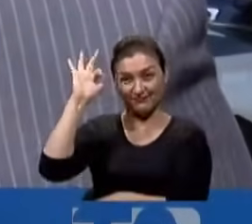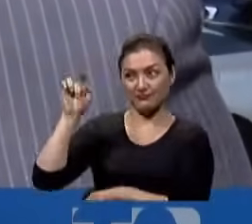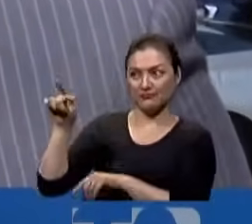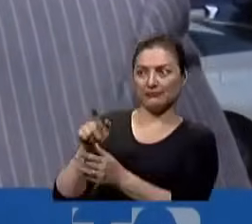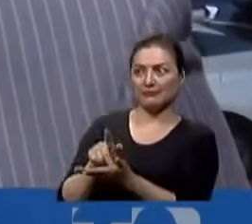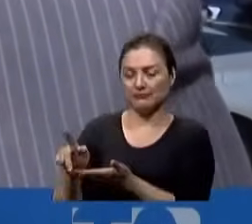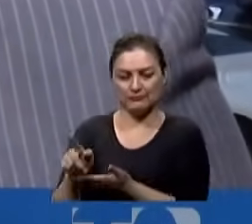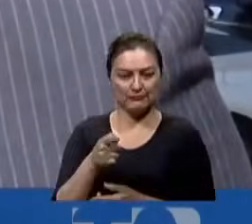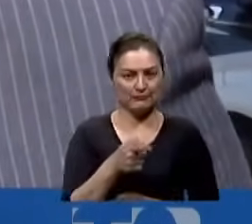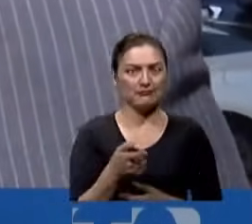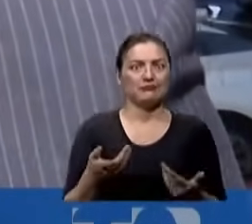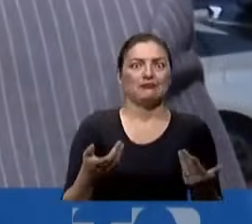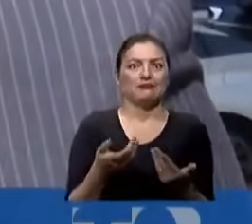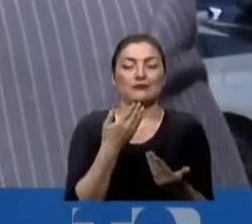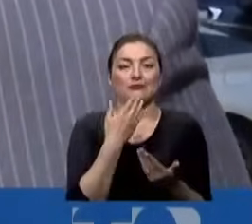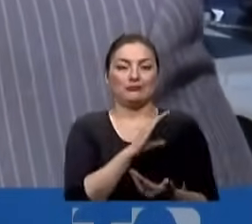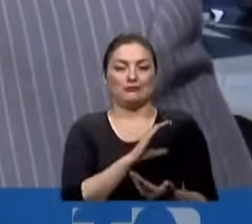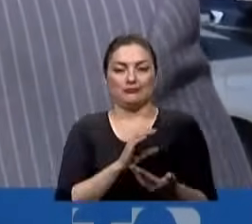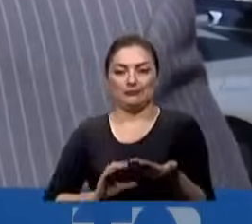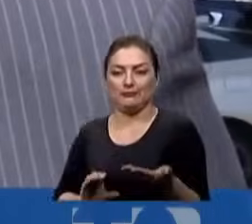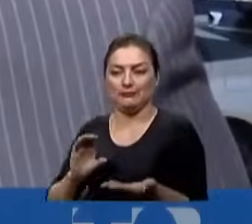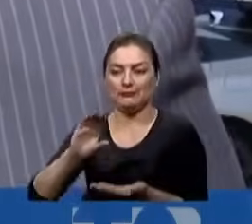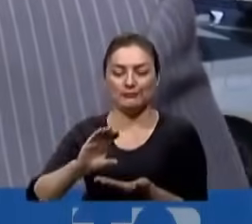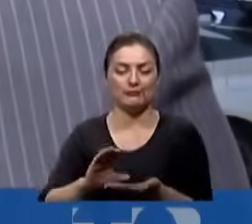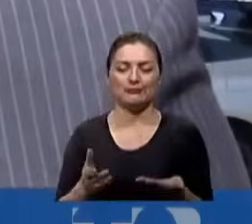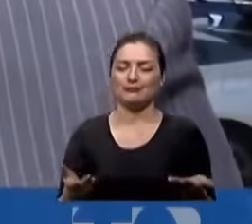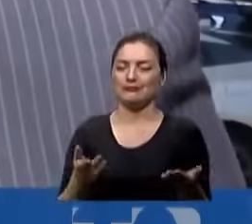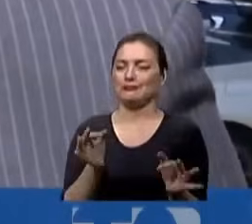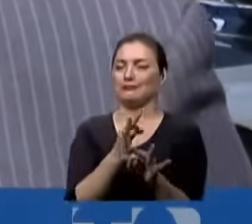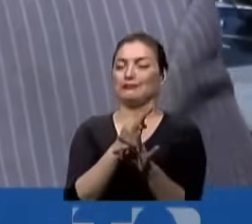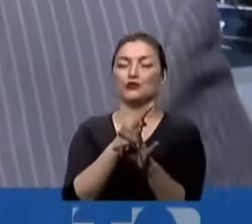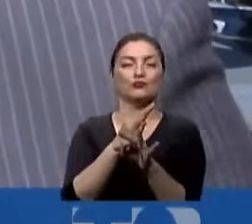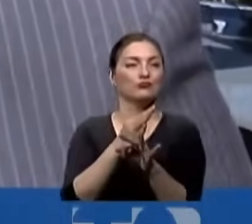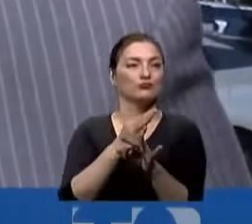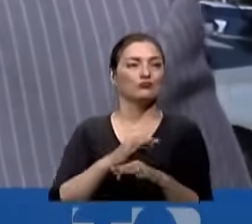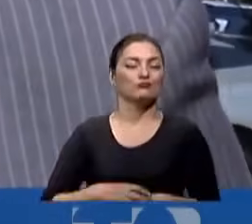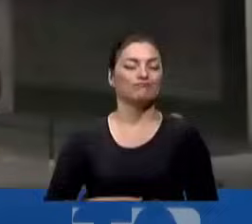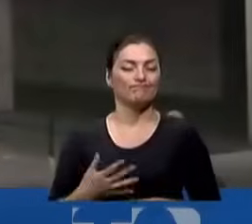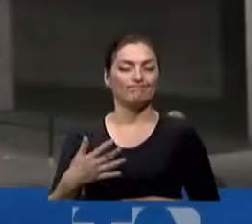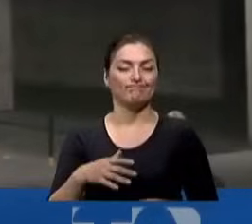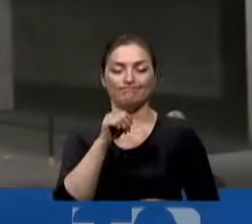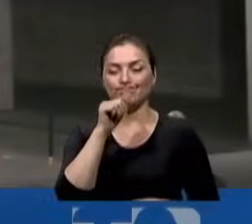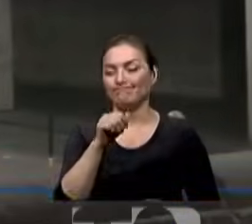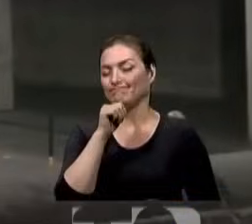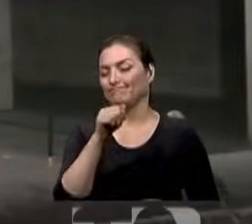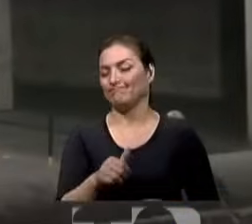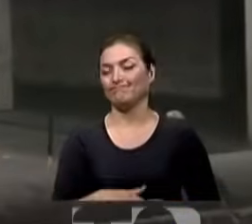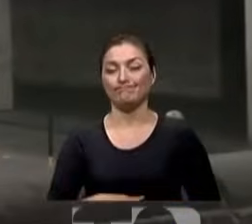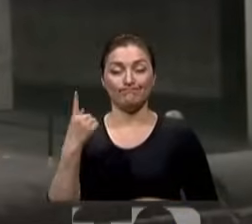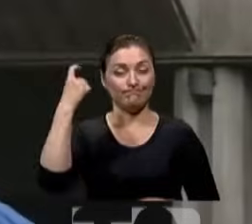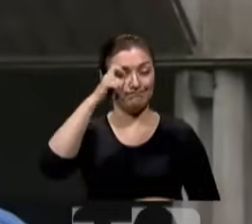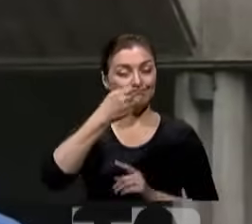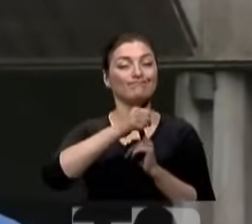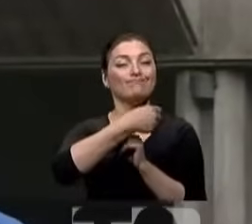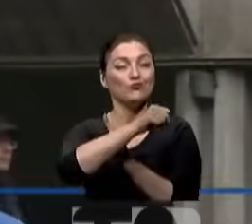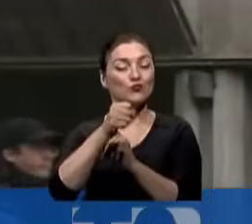que ni siquiera un tercio del costo del Metro de Quito y de la operación del Metro de Quito estaría financiado. Esto repercute